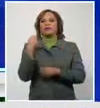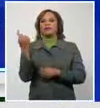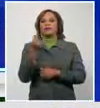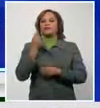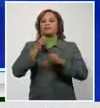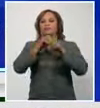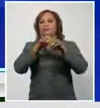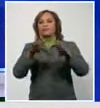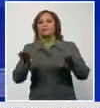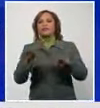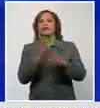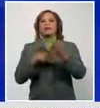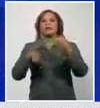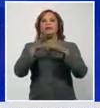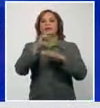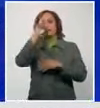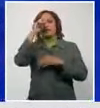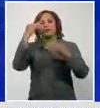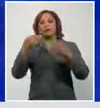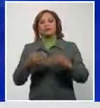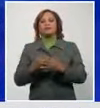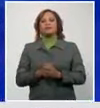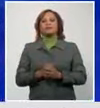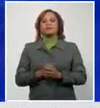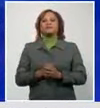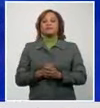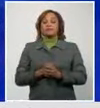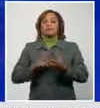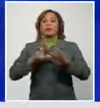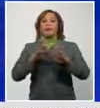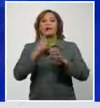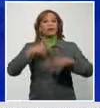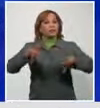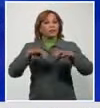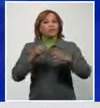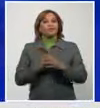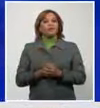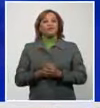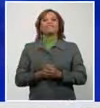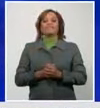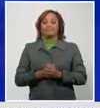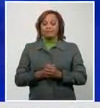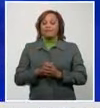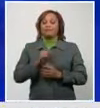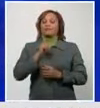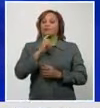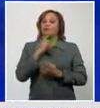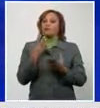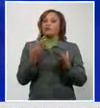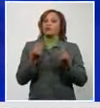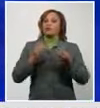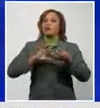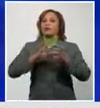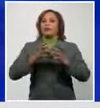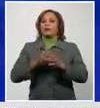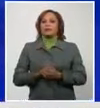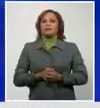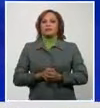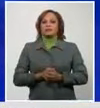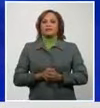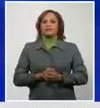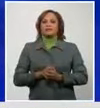del Ministerio de Salud Pública. Delicada la situación, doctor. Bienvenido una vez más. Muy delicada. Buenos días, Gisela,